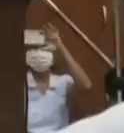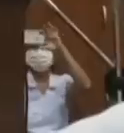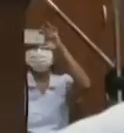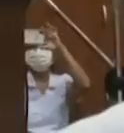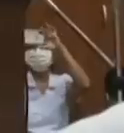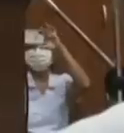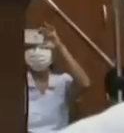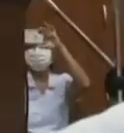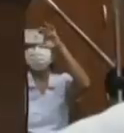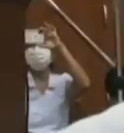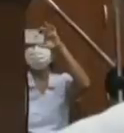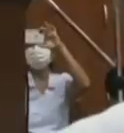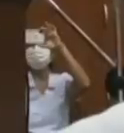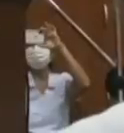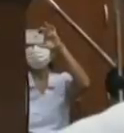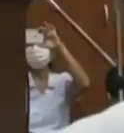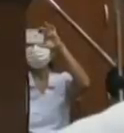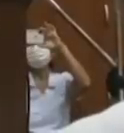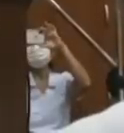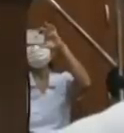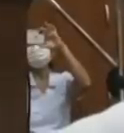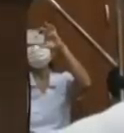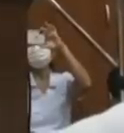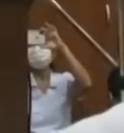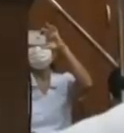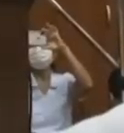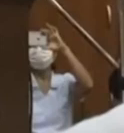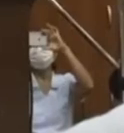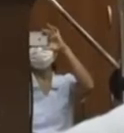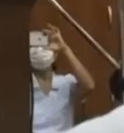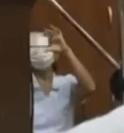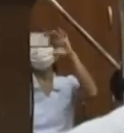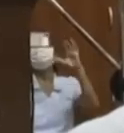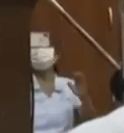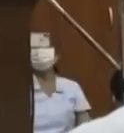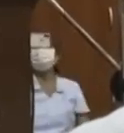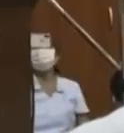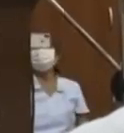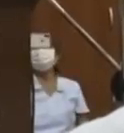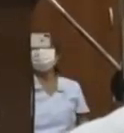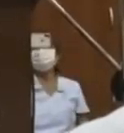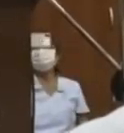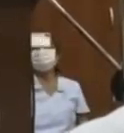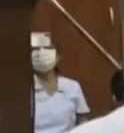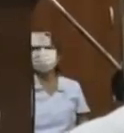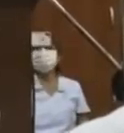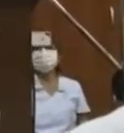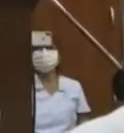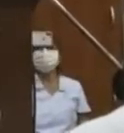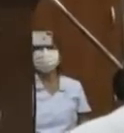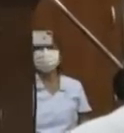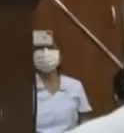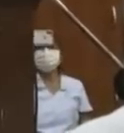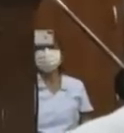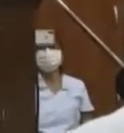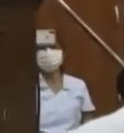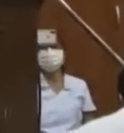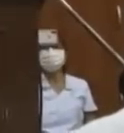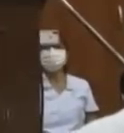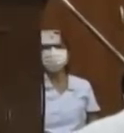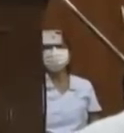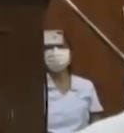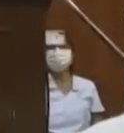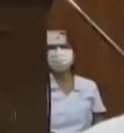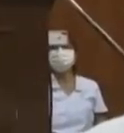El doctor Urenda declara que el hospital tenía 500 trajes de seguridad para